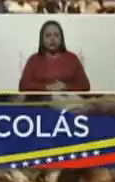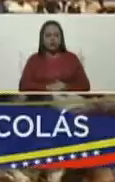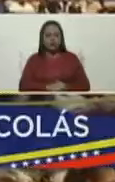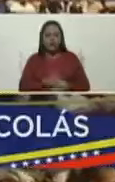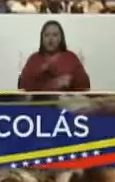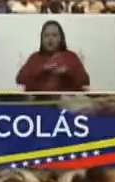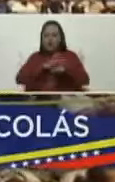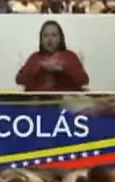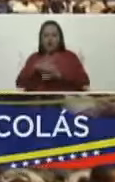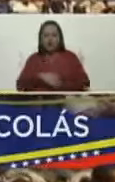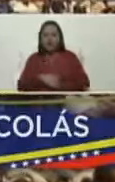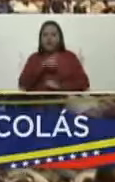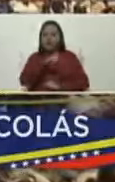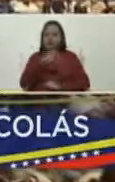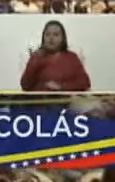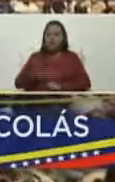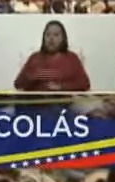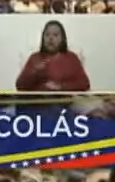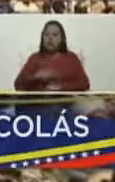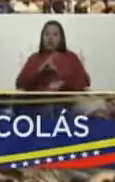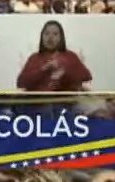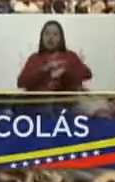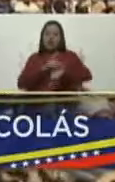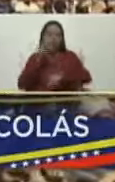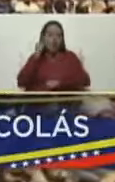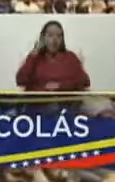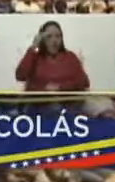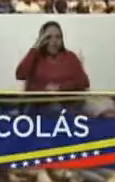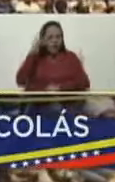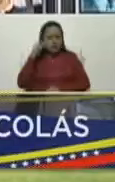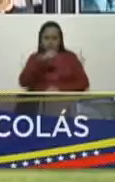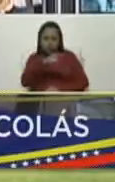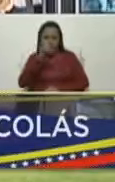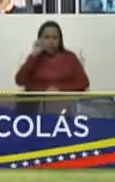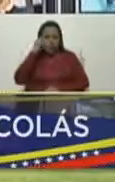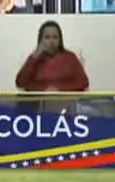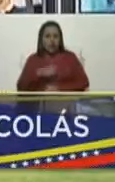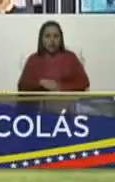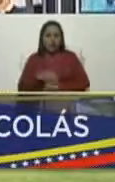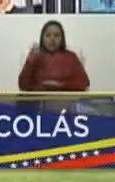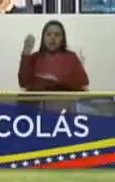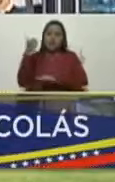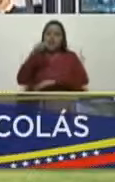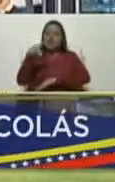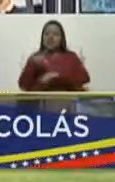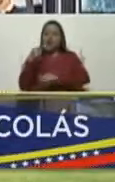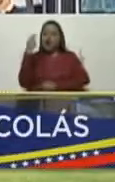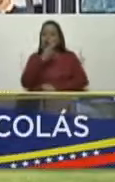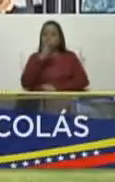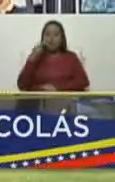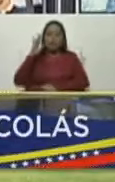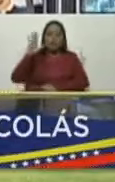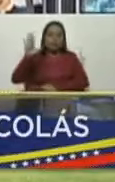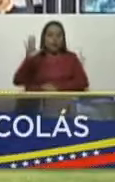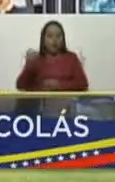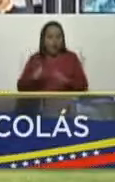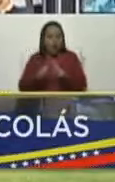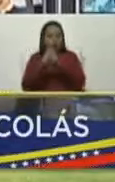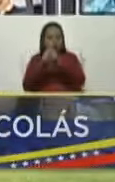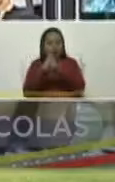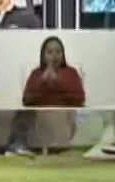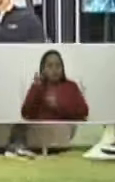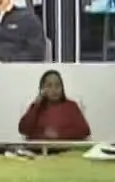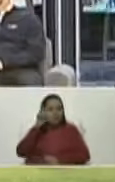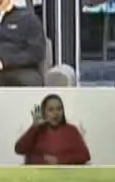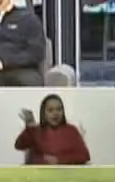porque vale mucho, doctora Adel, si usted lo sabe, tener una Asamblea Nacional comprometida con el país,